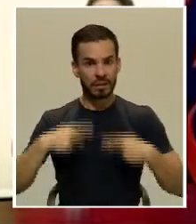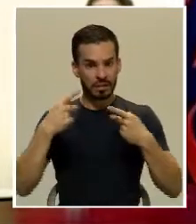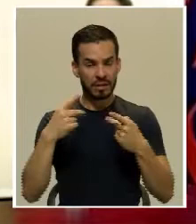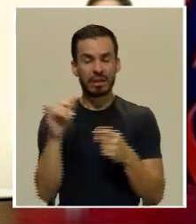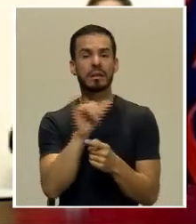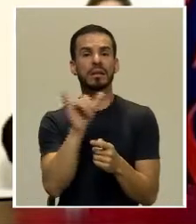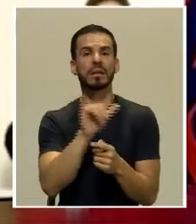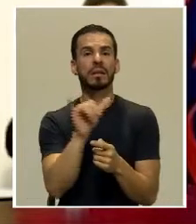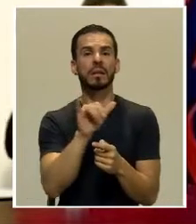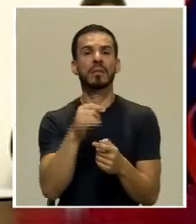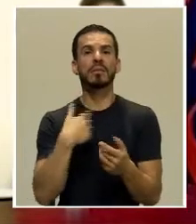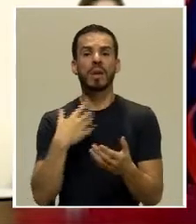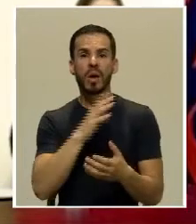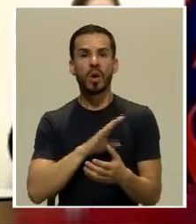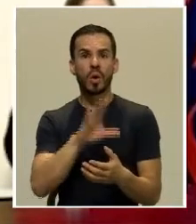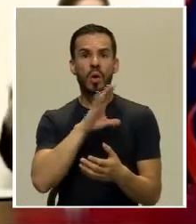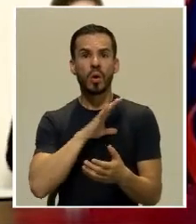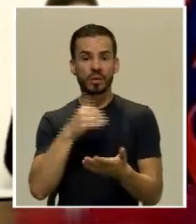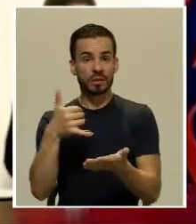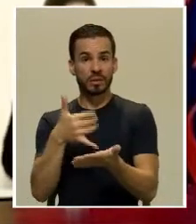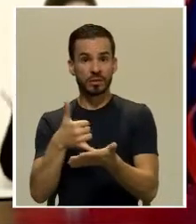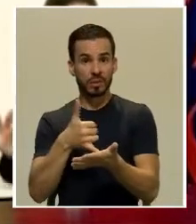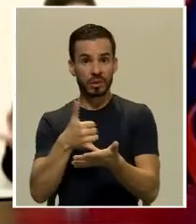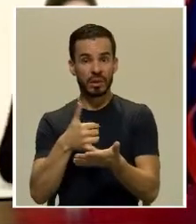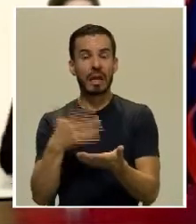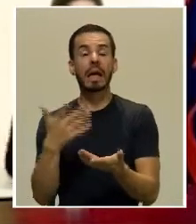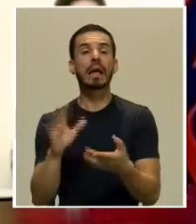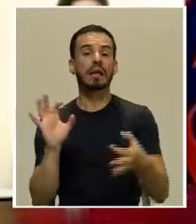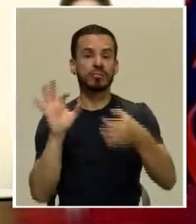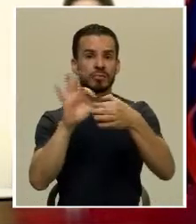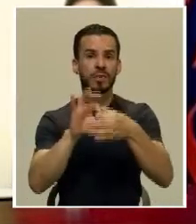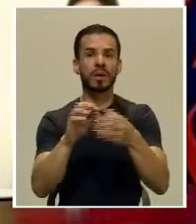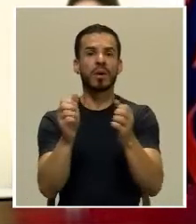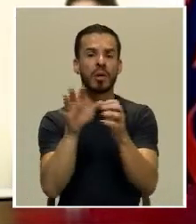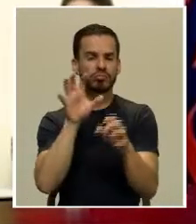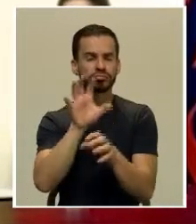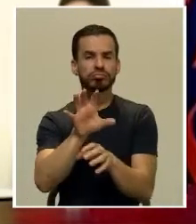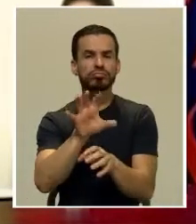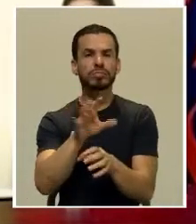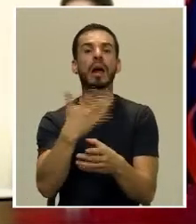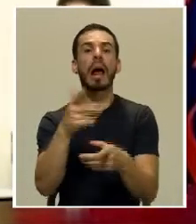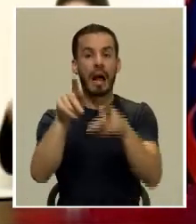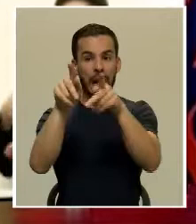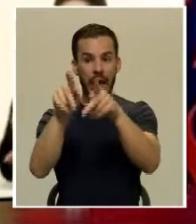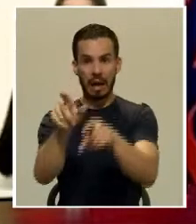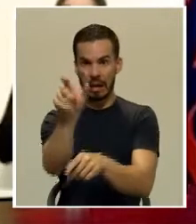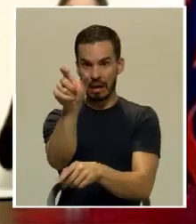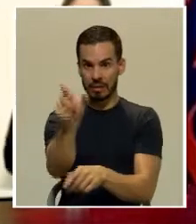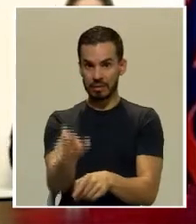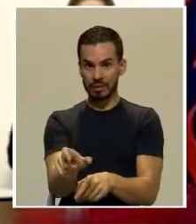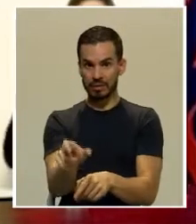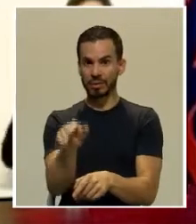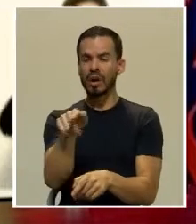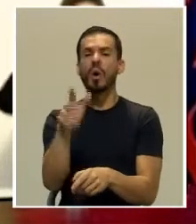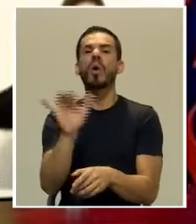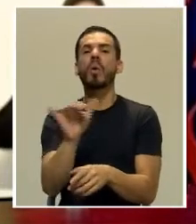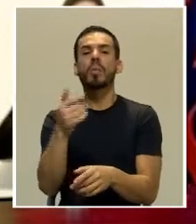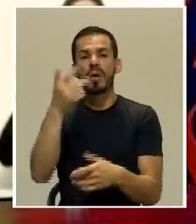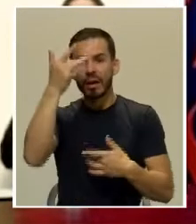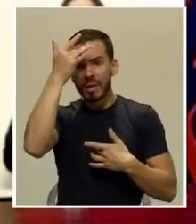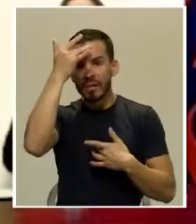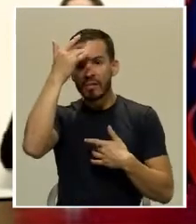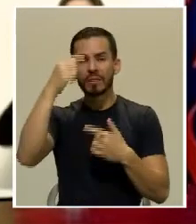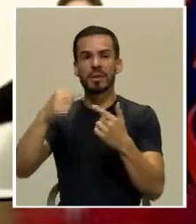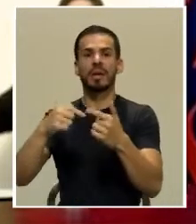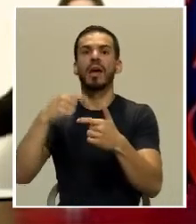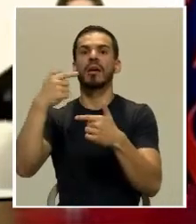y también pueden haber condiciones de vulnerabilidad que están asociadas propiamente a la persona, como las enfermedades